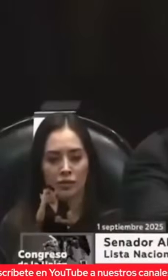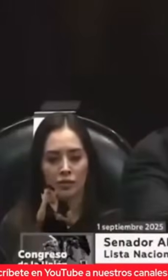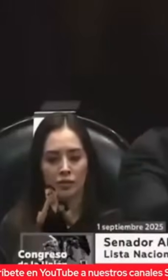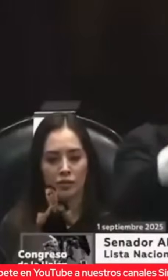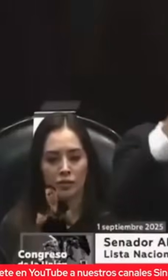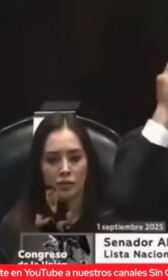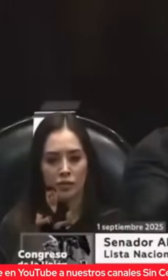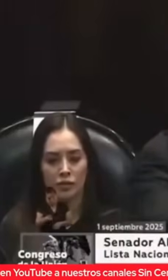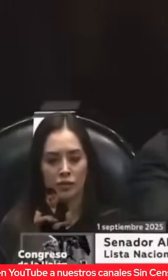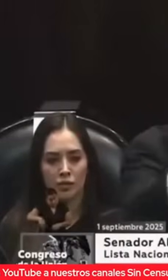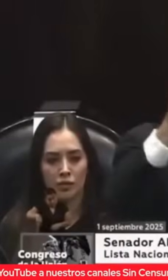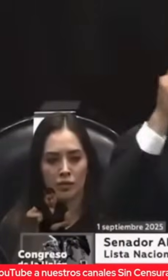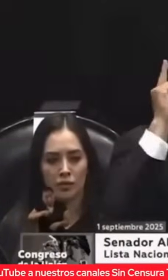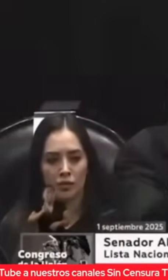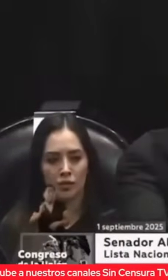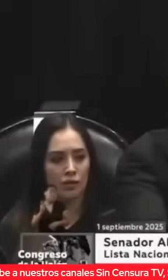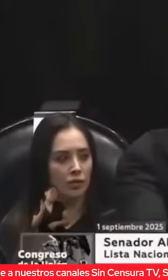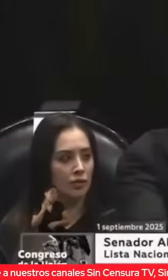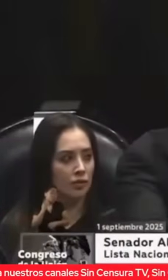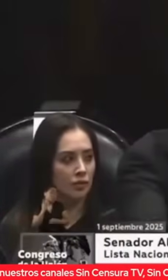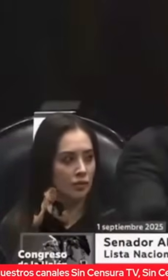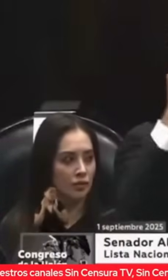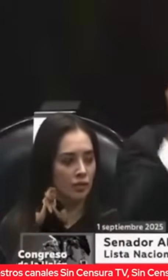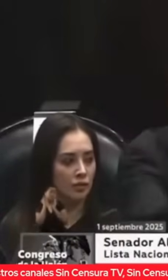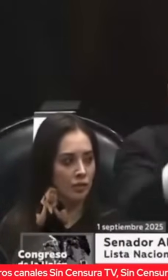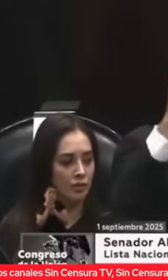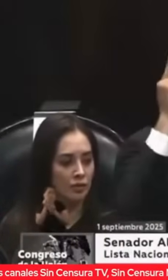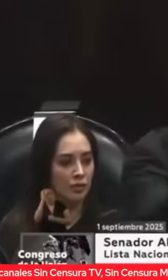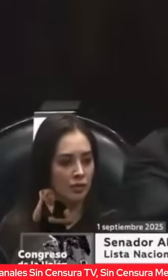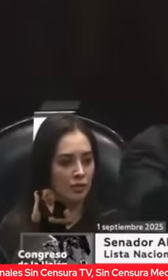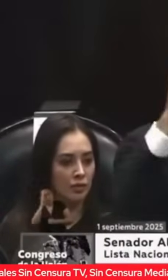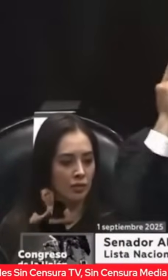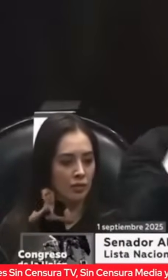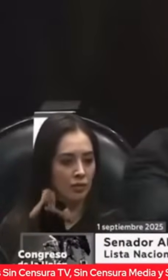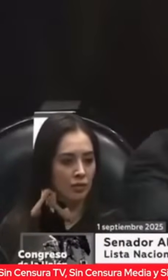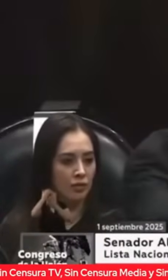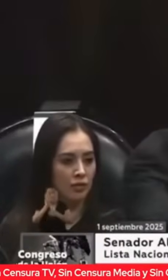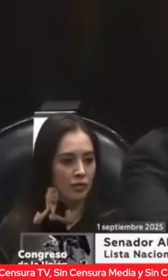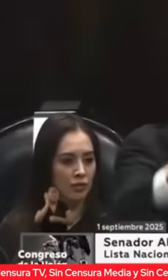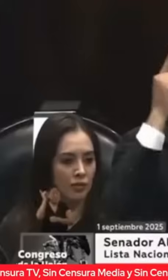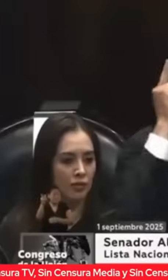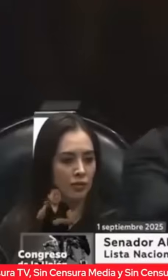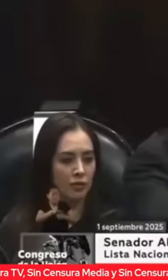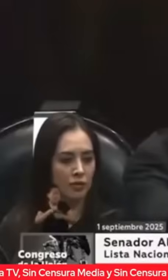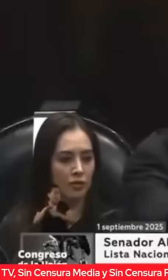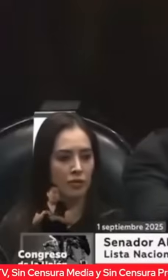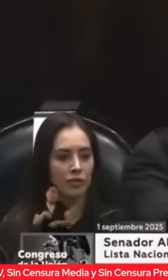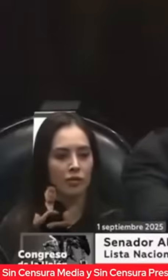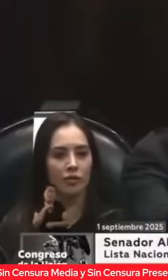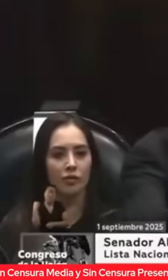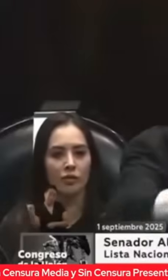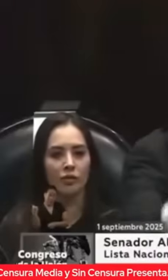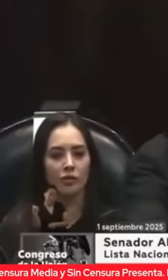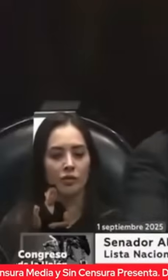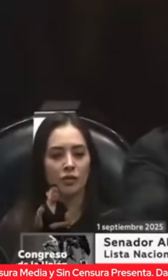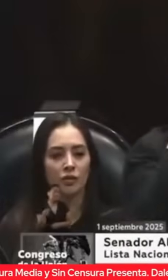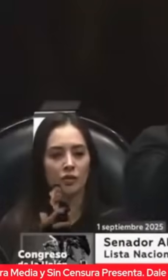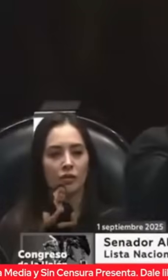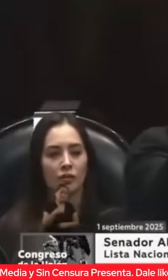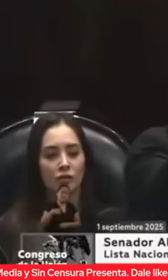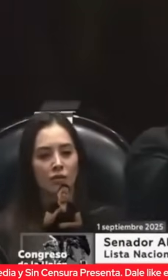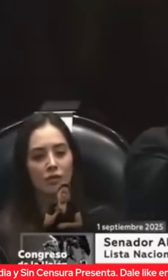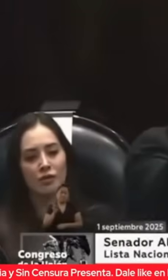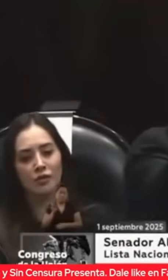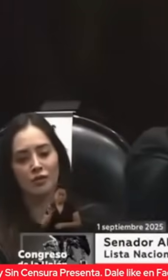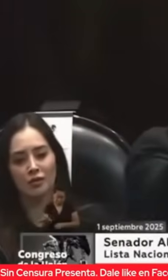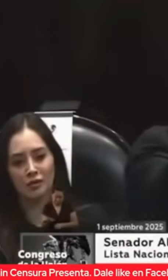Son los narcopolíticos terroristas. Van a perder la elección, les vamos a ganar